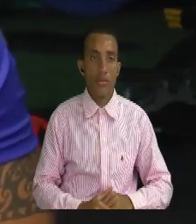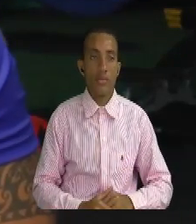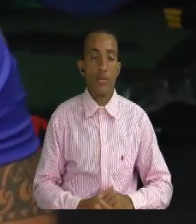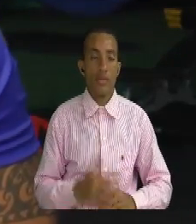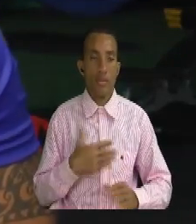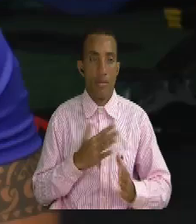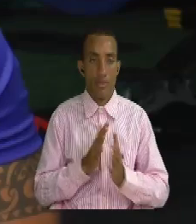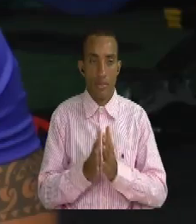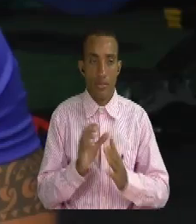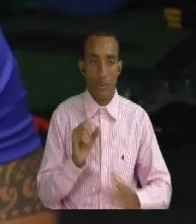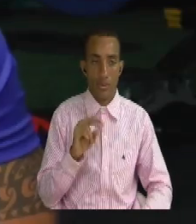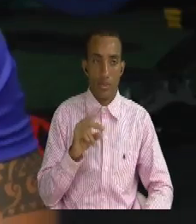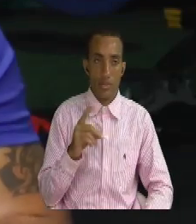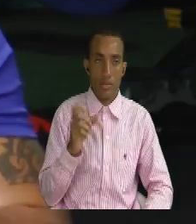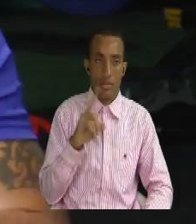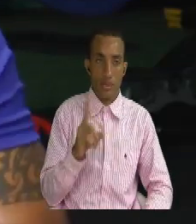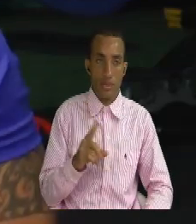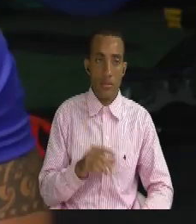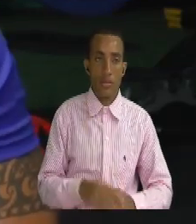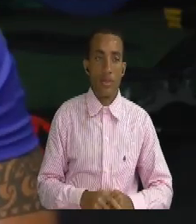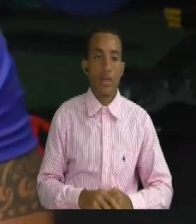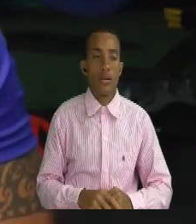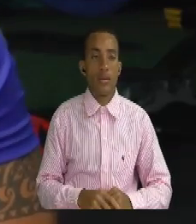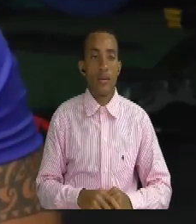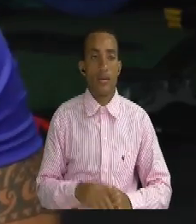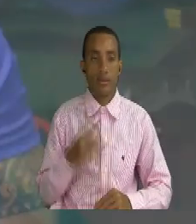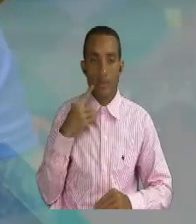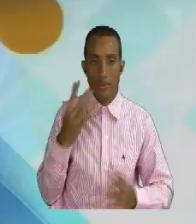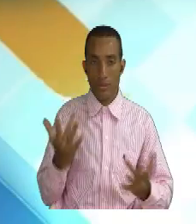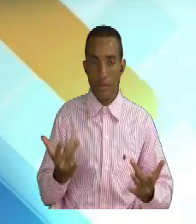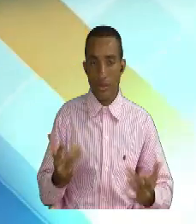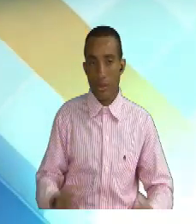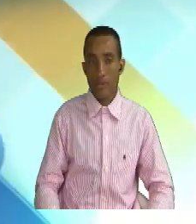Andrés Durán, de Zona Training 36, y los esperamos.